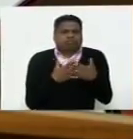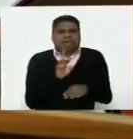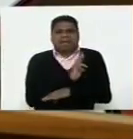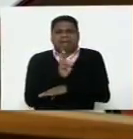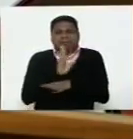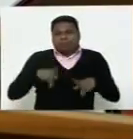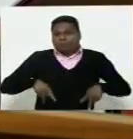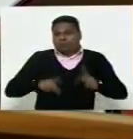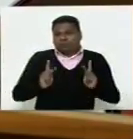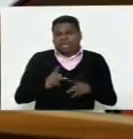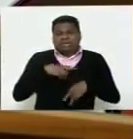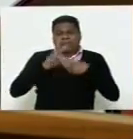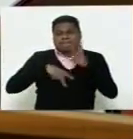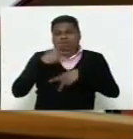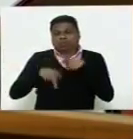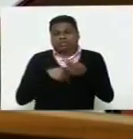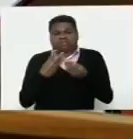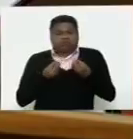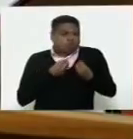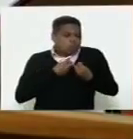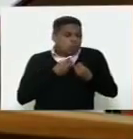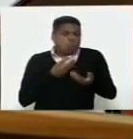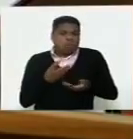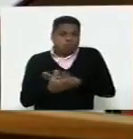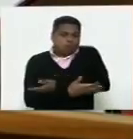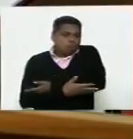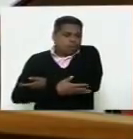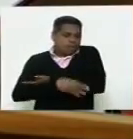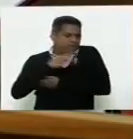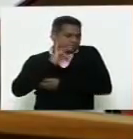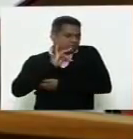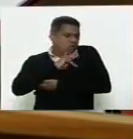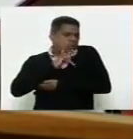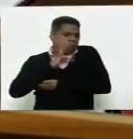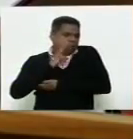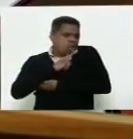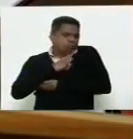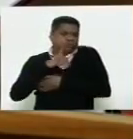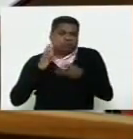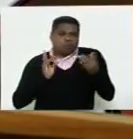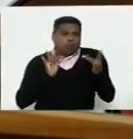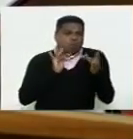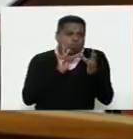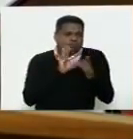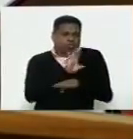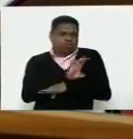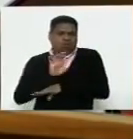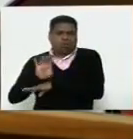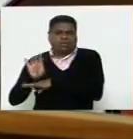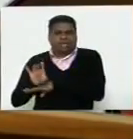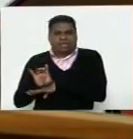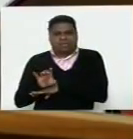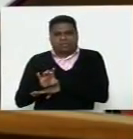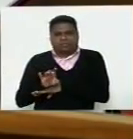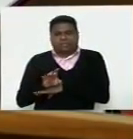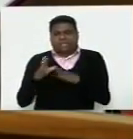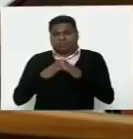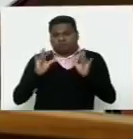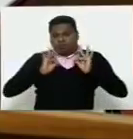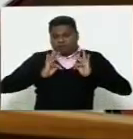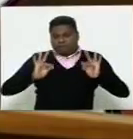para iniciar el proceso de apego entre la madre y sus hijos o hijas como garantía de protección y bienestar físico y